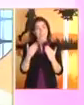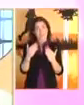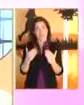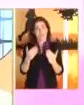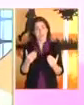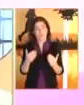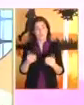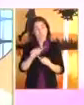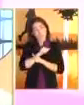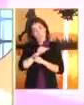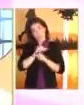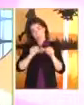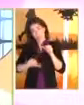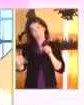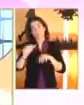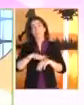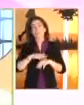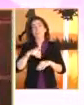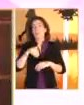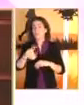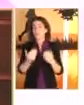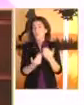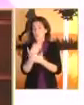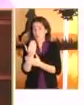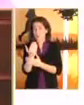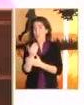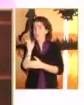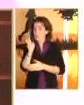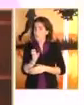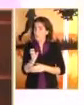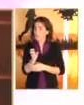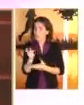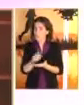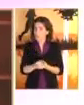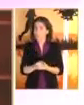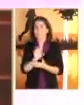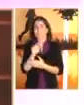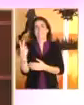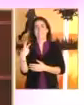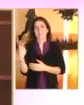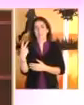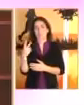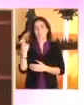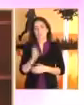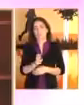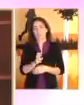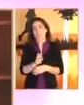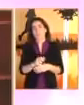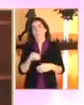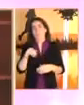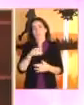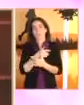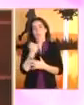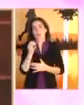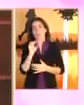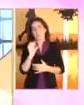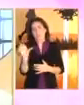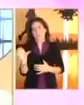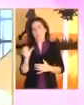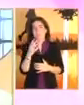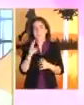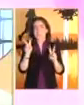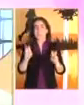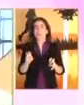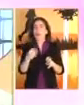Os esperamos porque el próximo día venís juntas, ¿no? Sí, el próximo día venimos las dos, María José Cao y yo. ¿A comer pescado entonces, María José? A